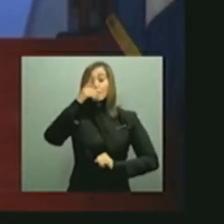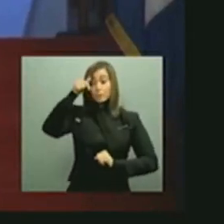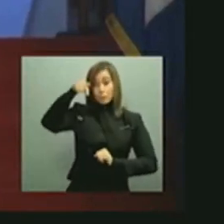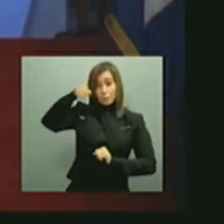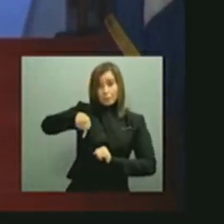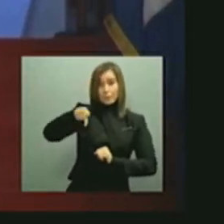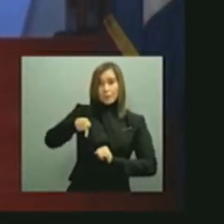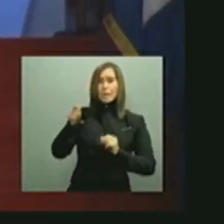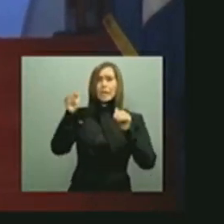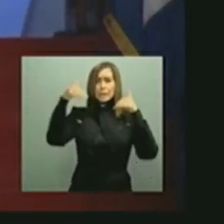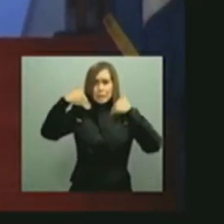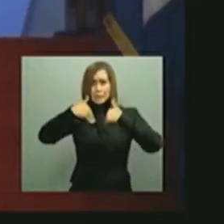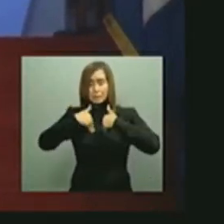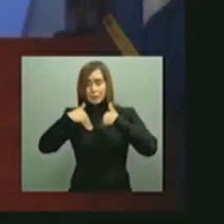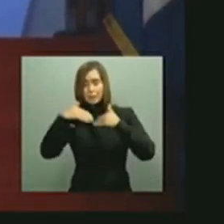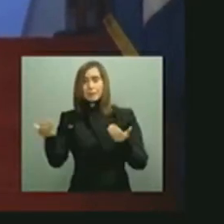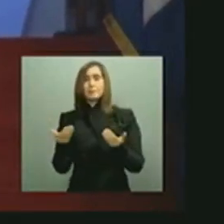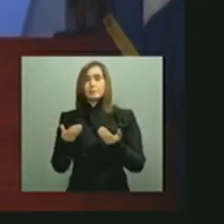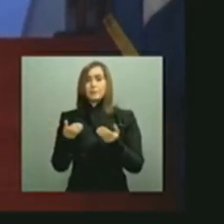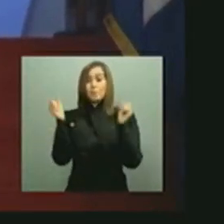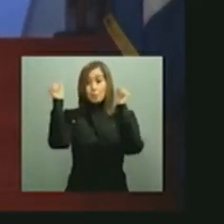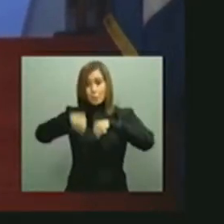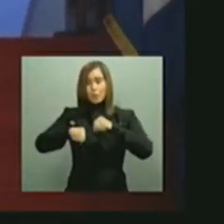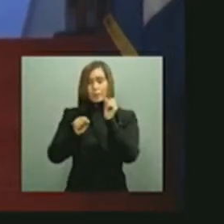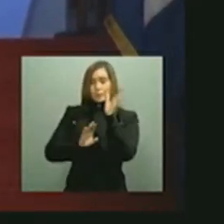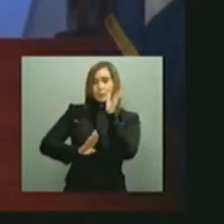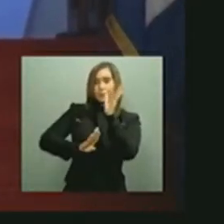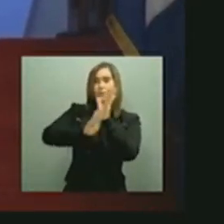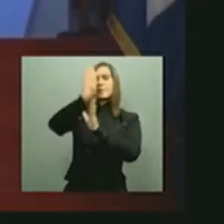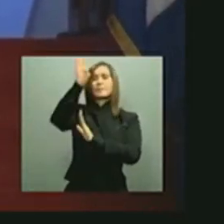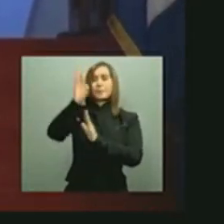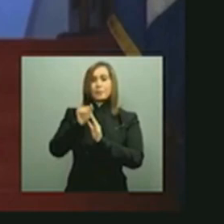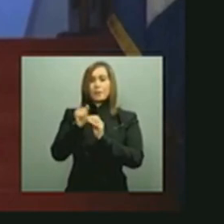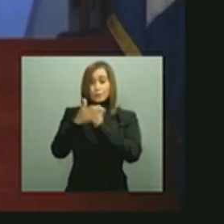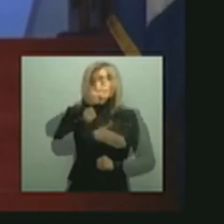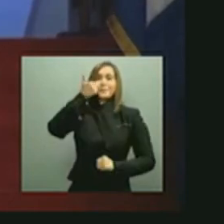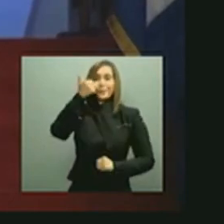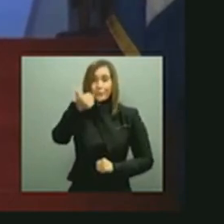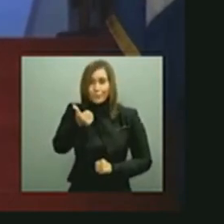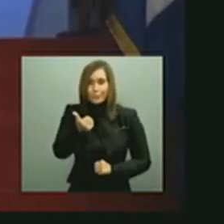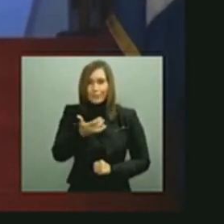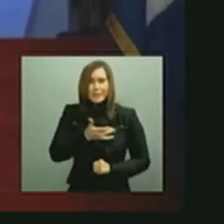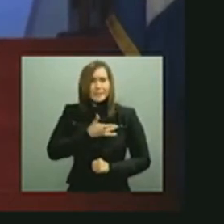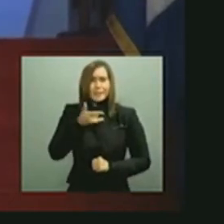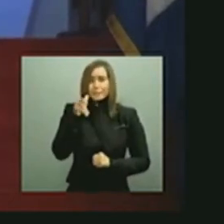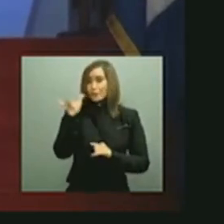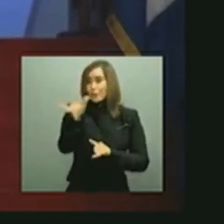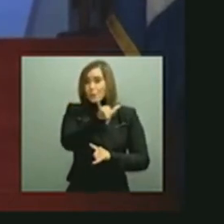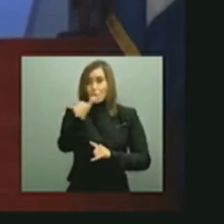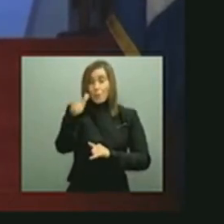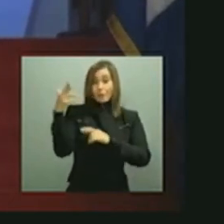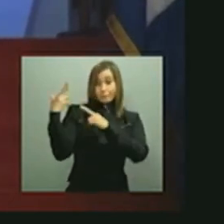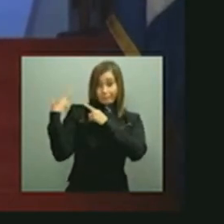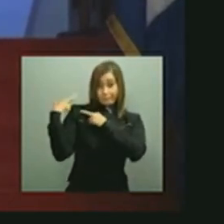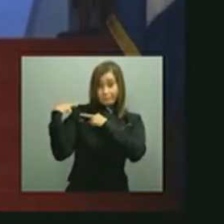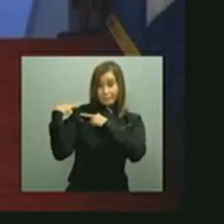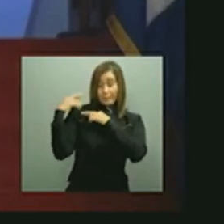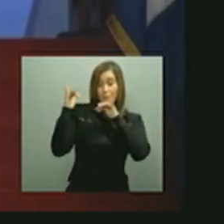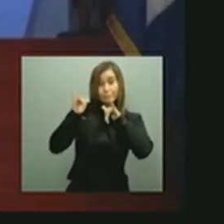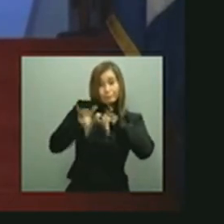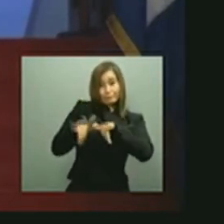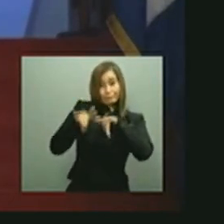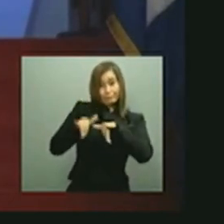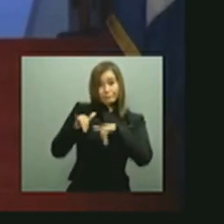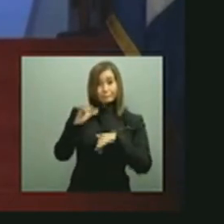los empleados, los empleadores, la discusión que ha habido, de hecho, la intención de que se